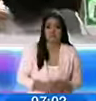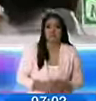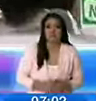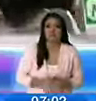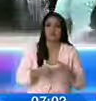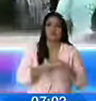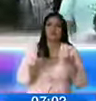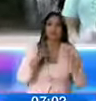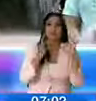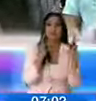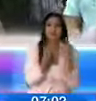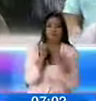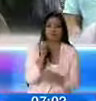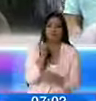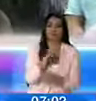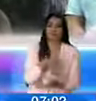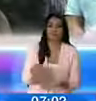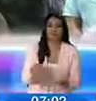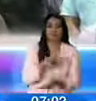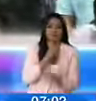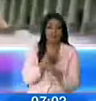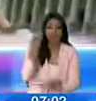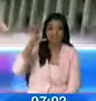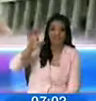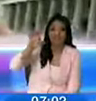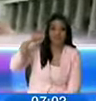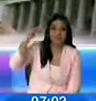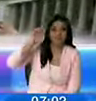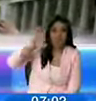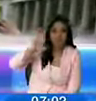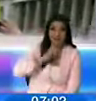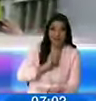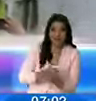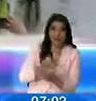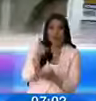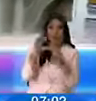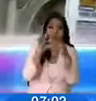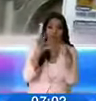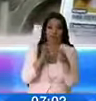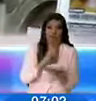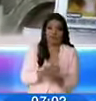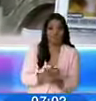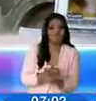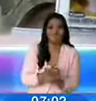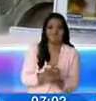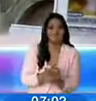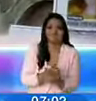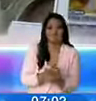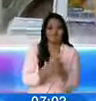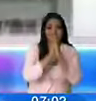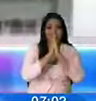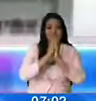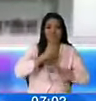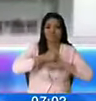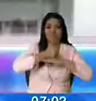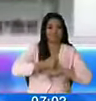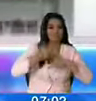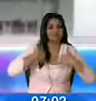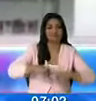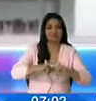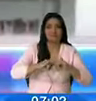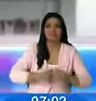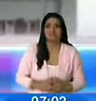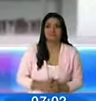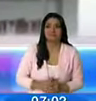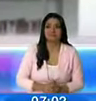familia Ponce expresó sus sospechas sobre la veracidad de las publicaciones y pidieron a las autoridades que continúe con su búsqueda. Pedimos que la